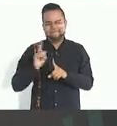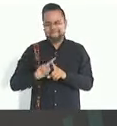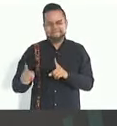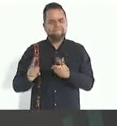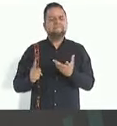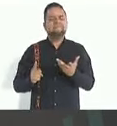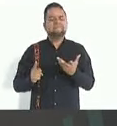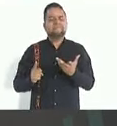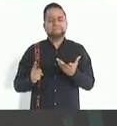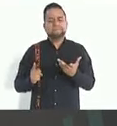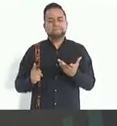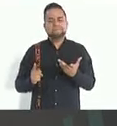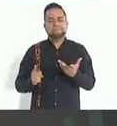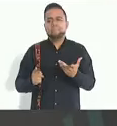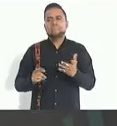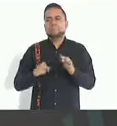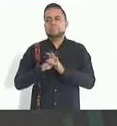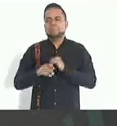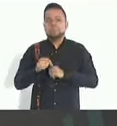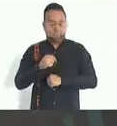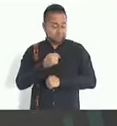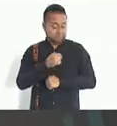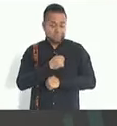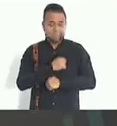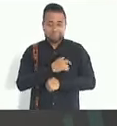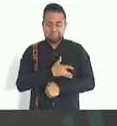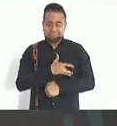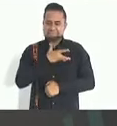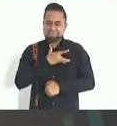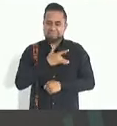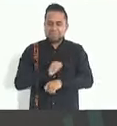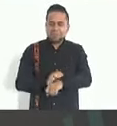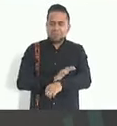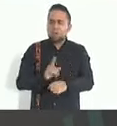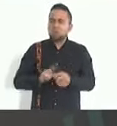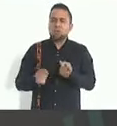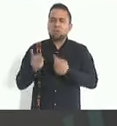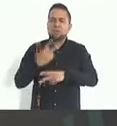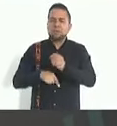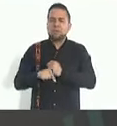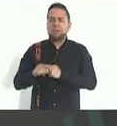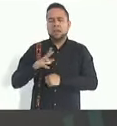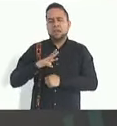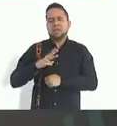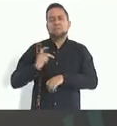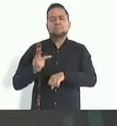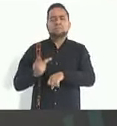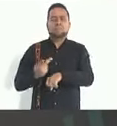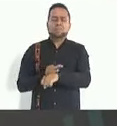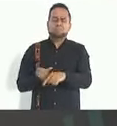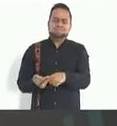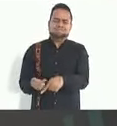el ser de buen corazón, los sentimientos, ¿de dónde viene? Pues de ese pasado